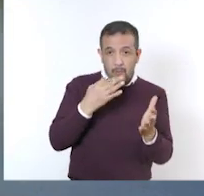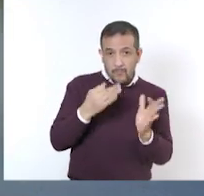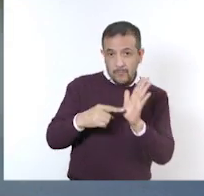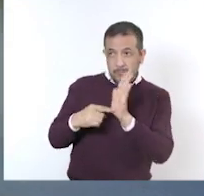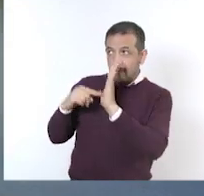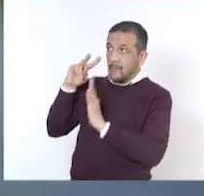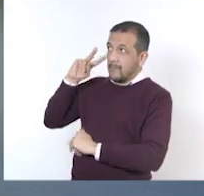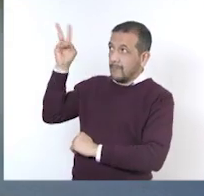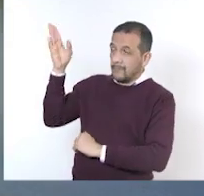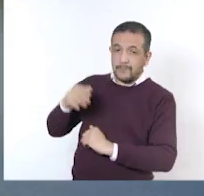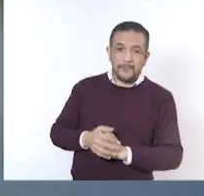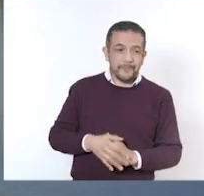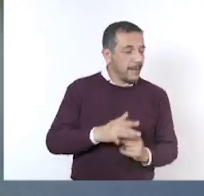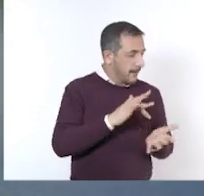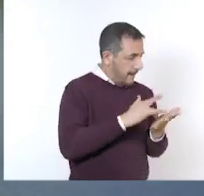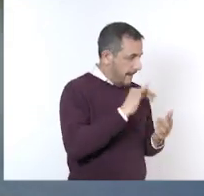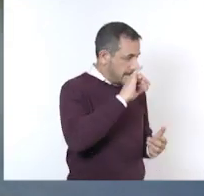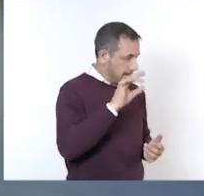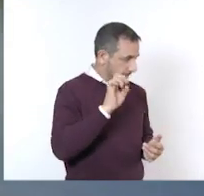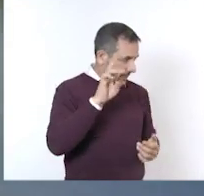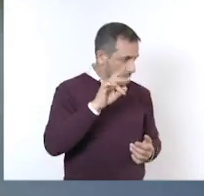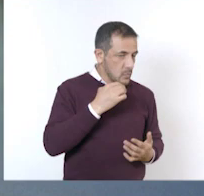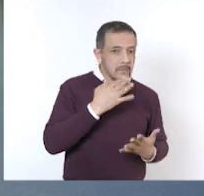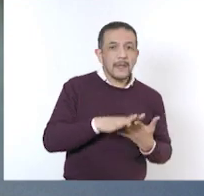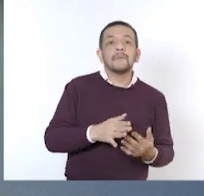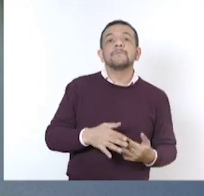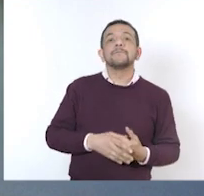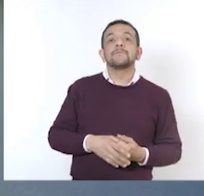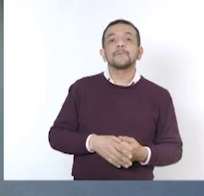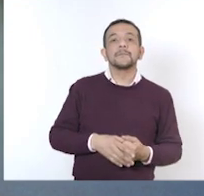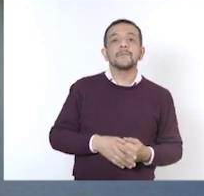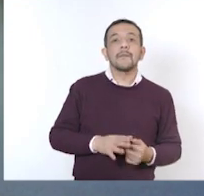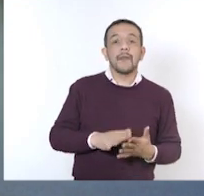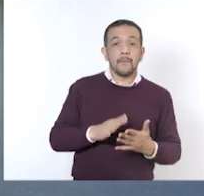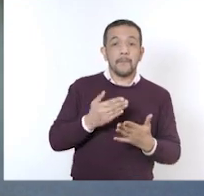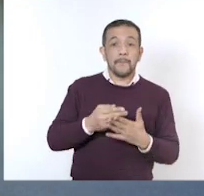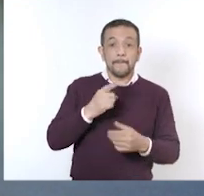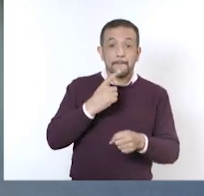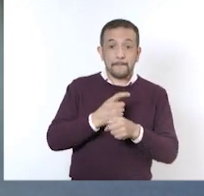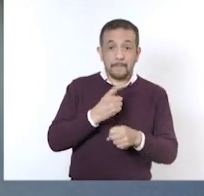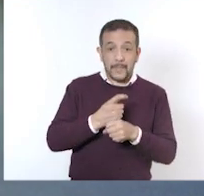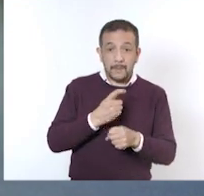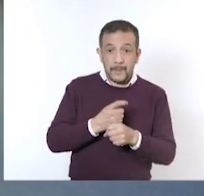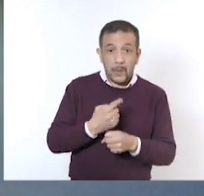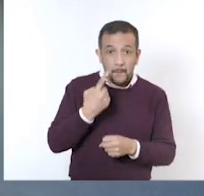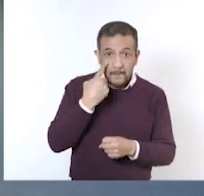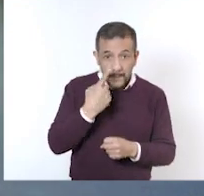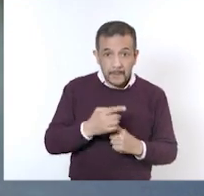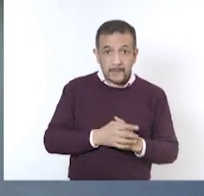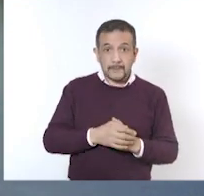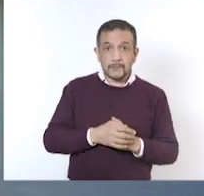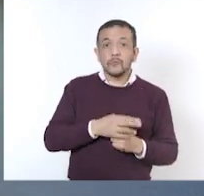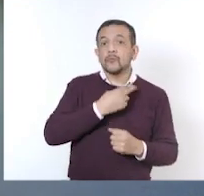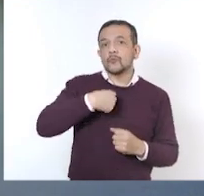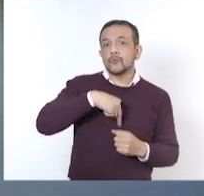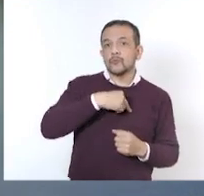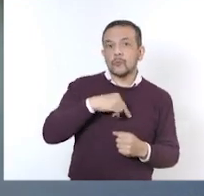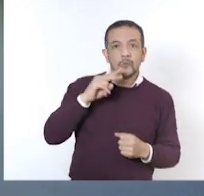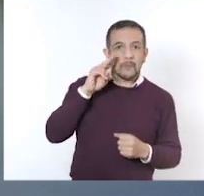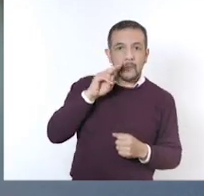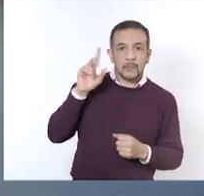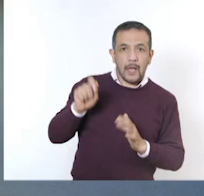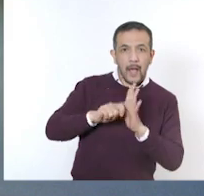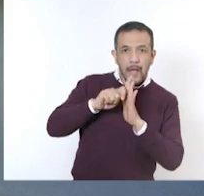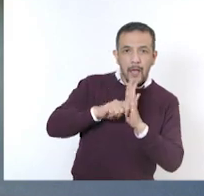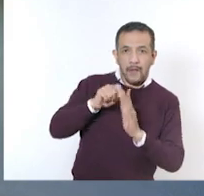Como los que estamos presentando. Uh-huh. Gracias, Jesús. De nada. Bien. Y antes de iniciar, ven, Jesús, para que veas. Sí, sí. Vamos a ver